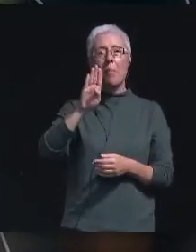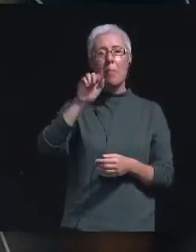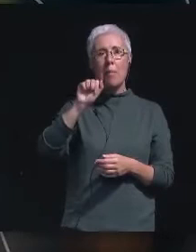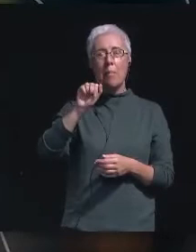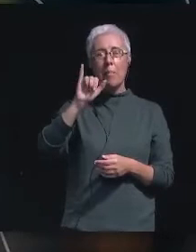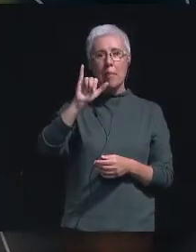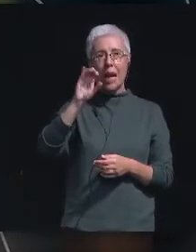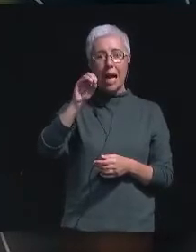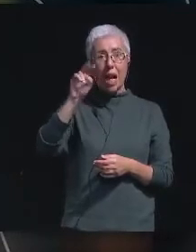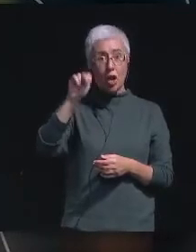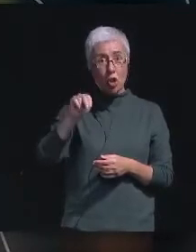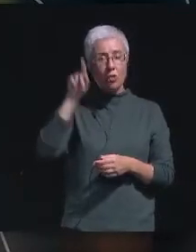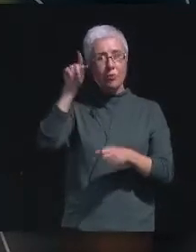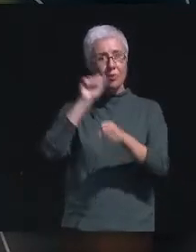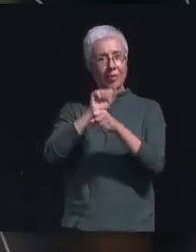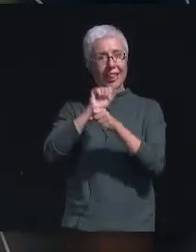delegado de ENISA.